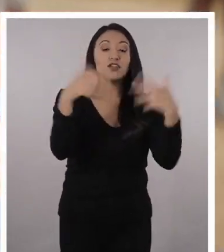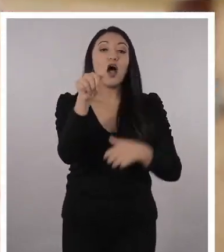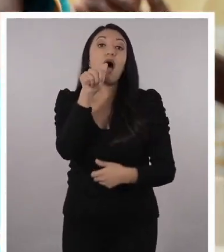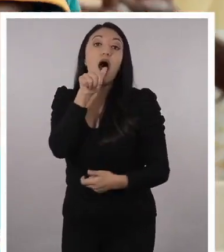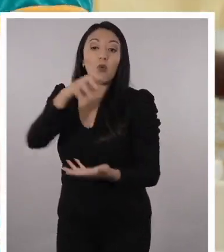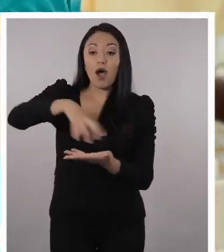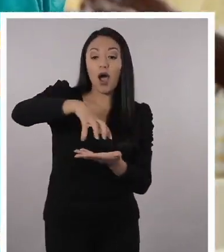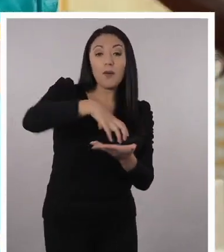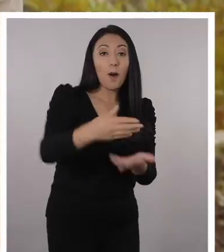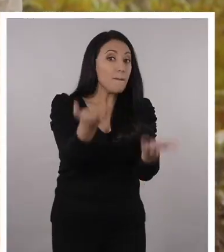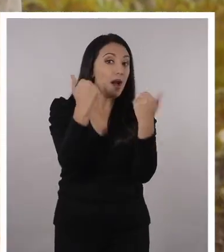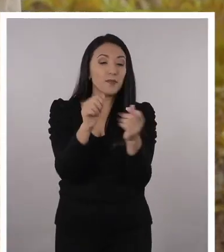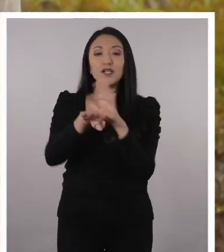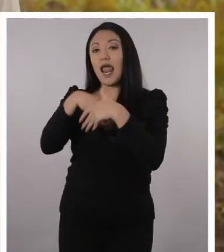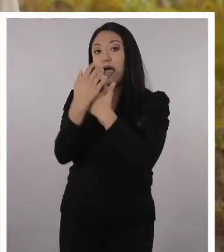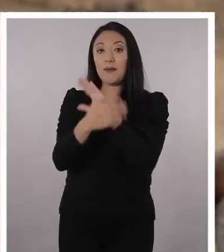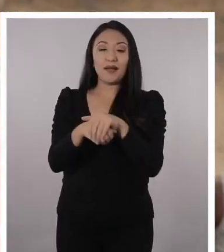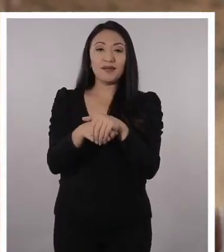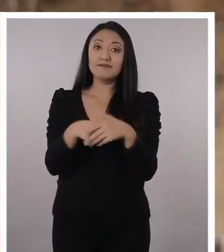¡Gracias! ¡Gracias!